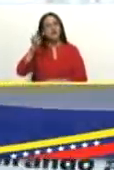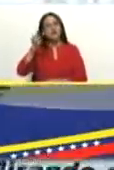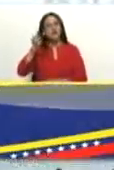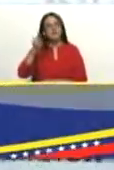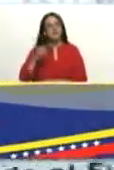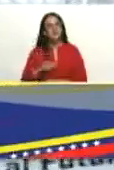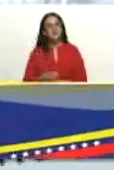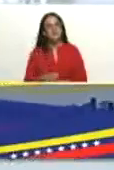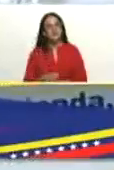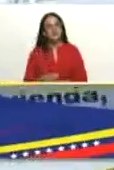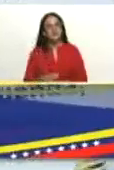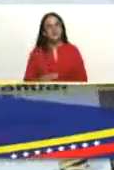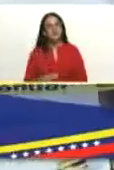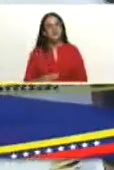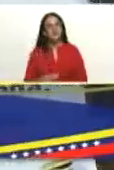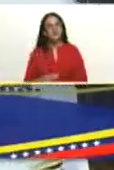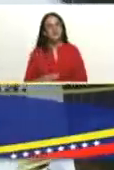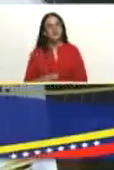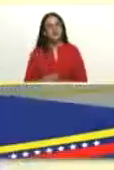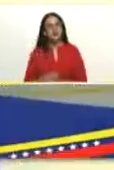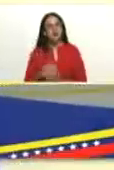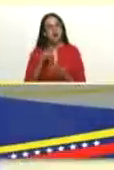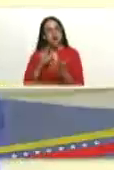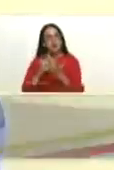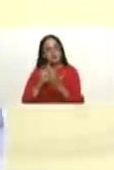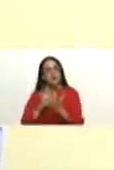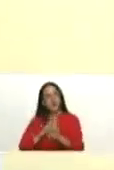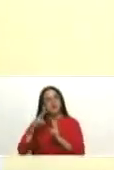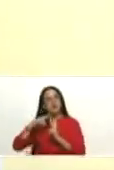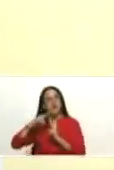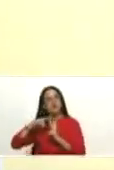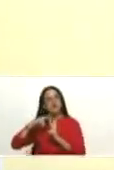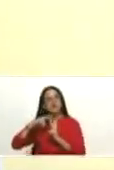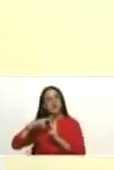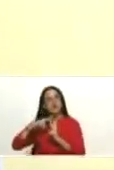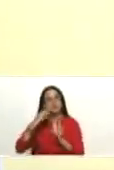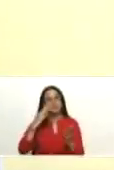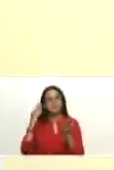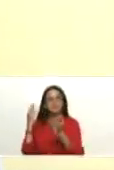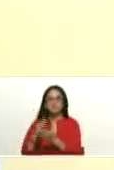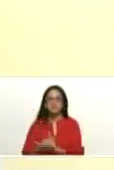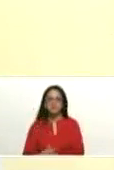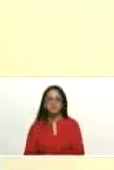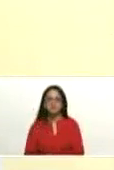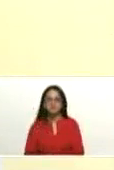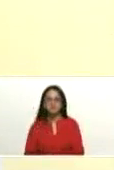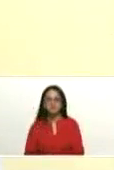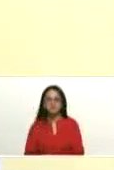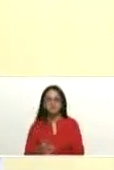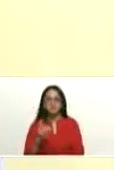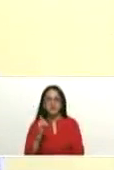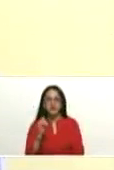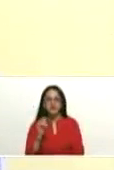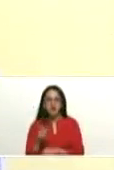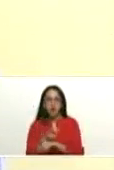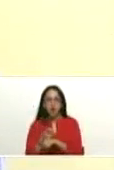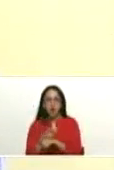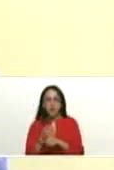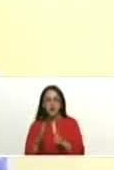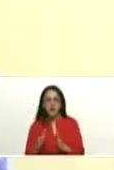Y vamos a hacer un pase, precisamente, al estado Táchira. Allá se encuentra un